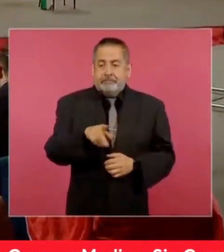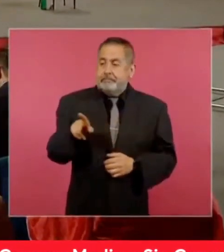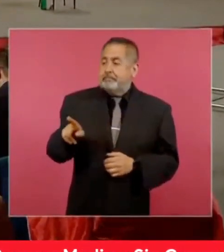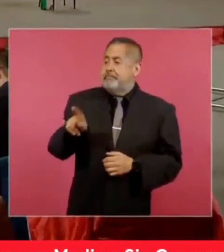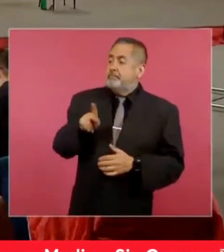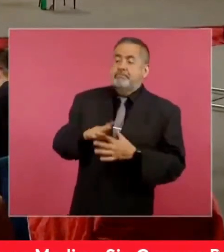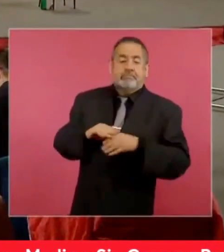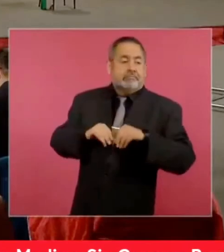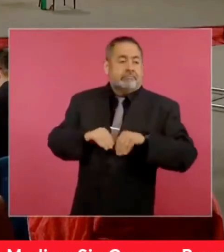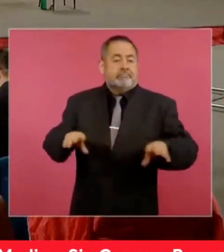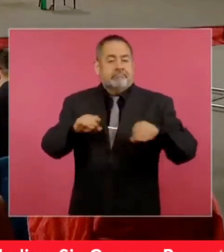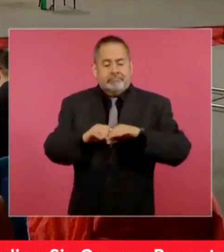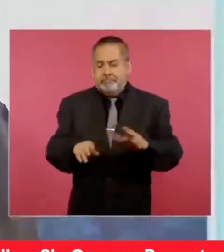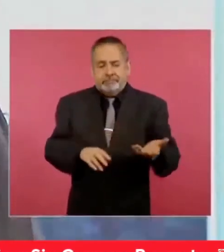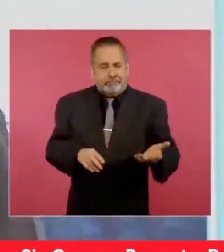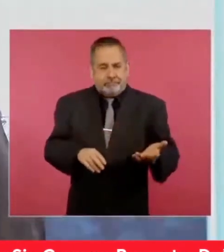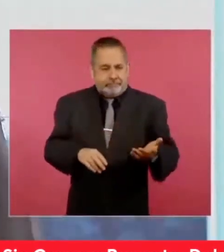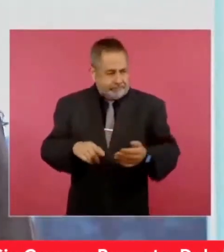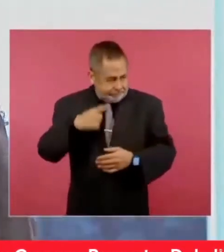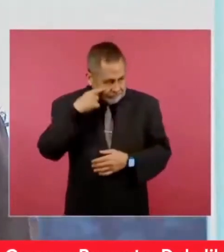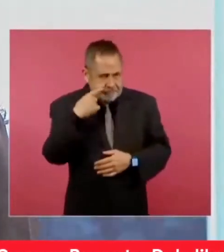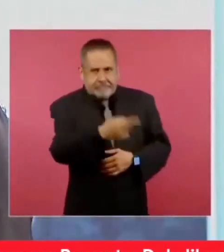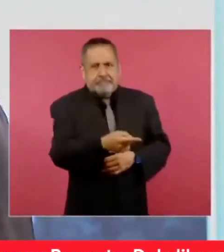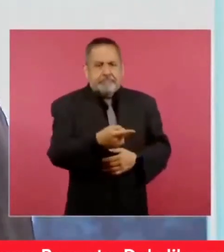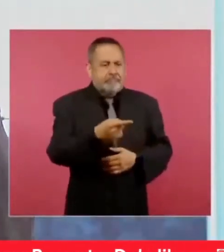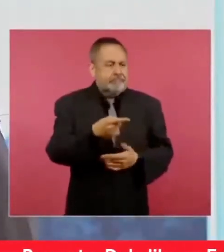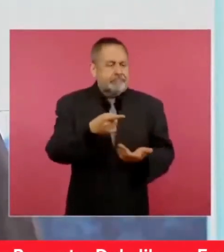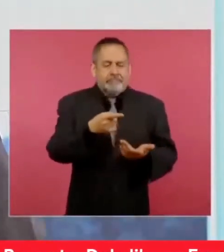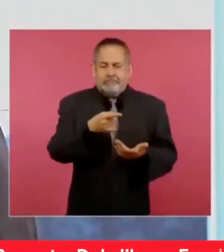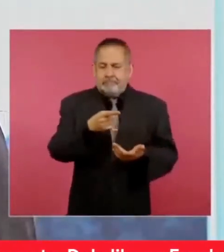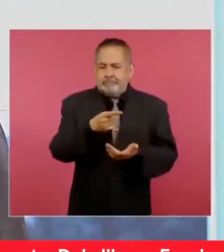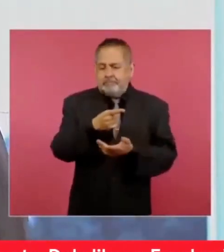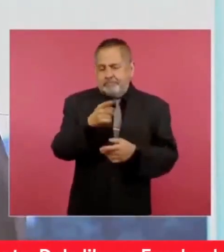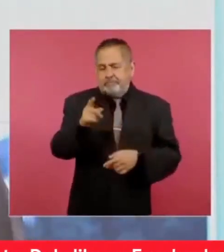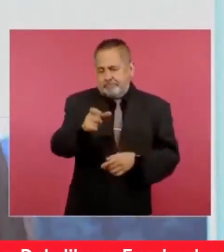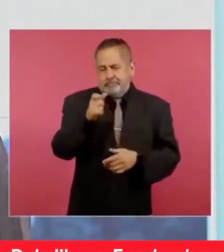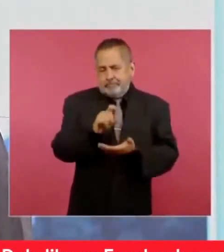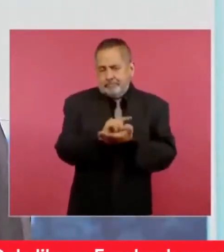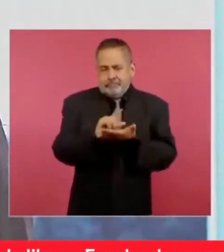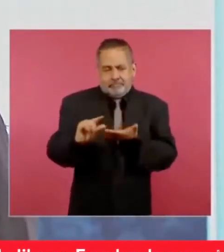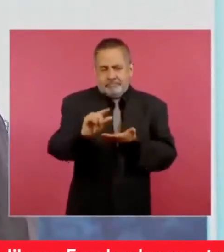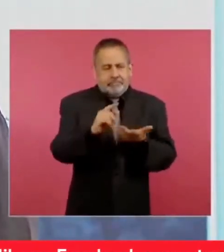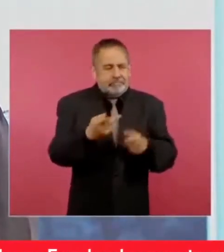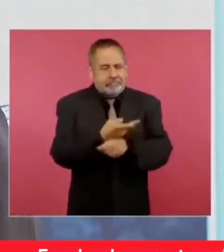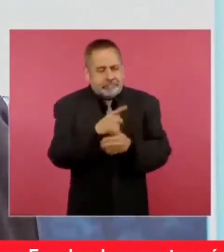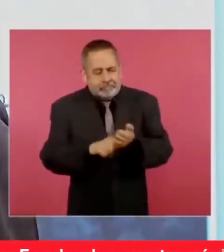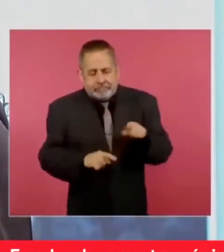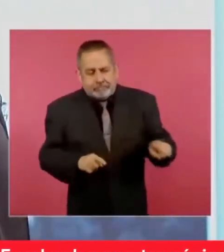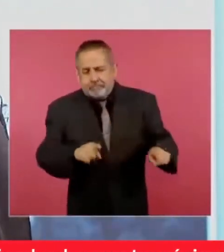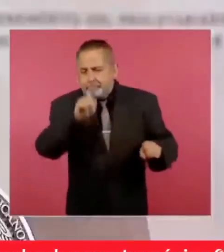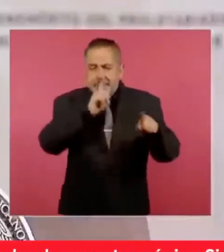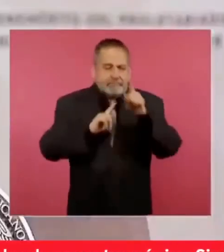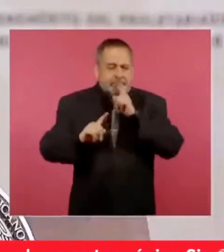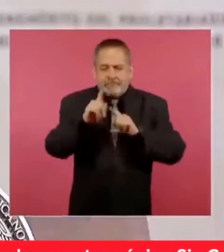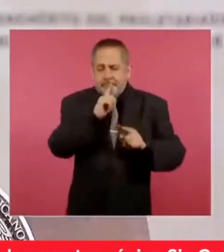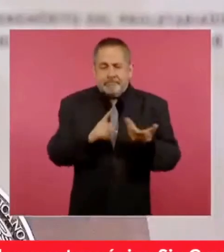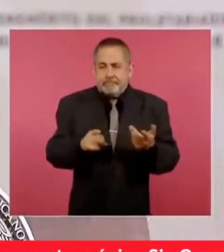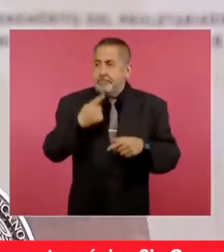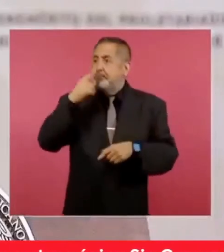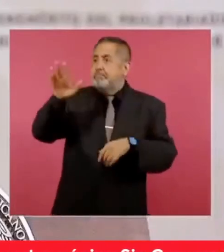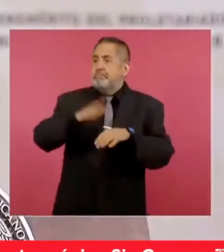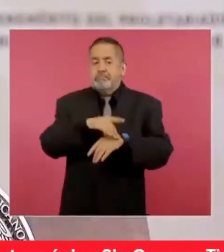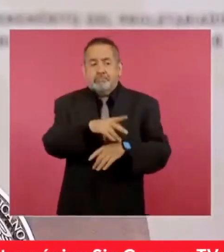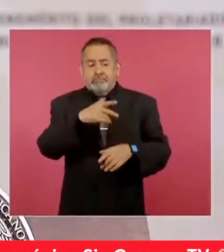eso lo debería ver X, pero pues por más que se denuncien estas páginas, pues no desaparecen,